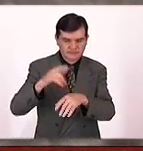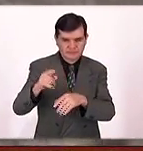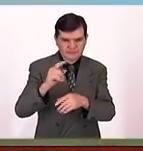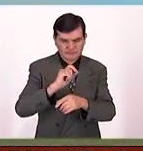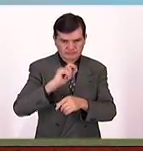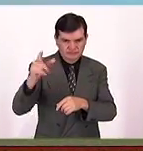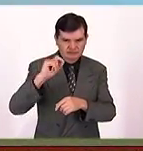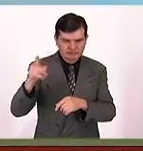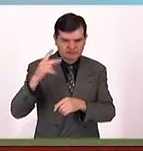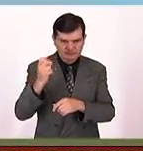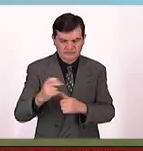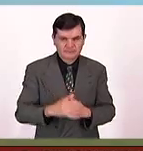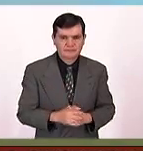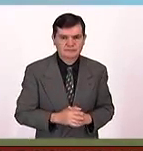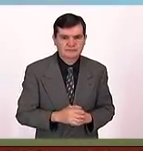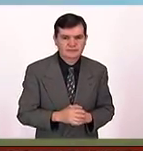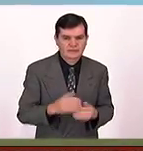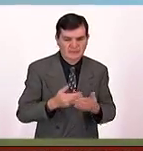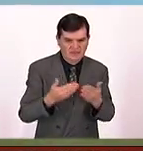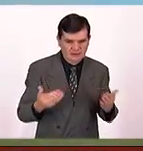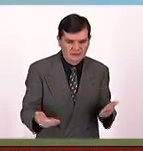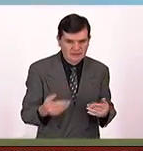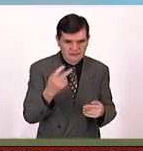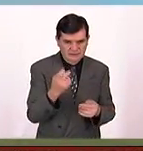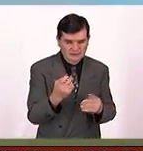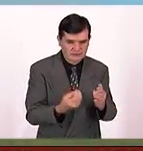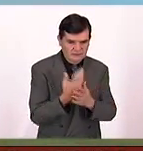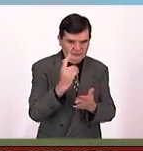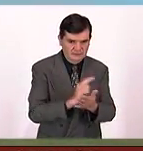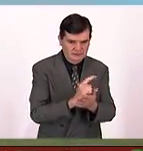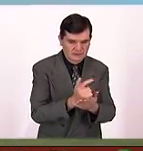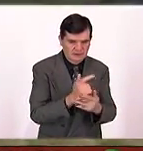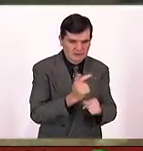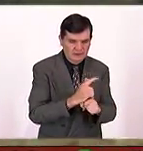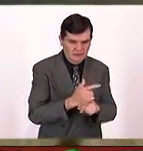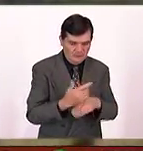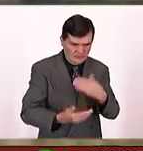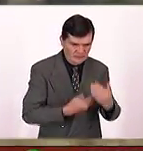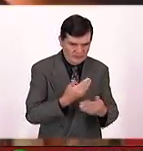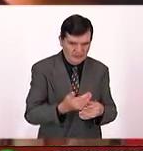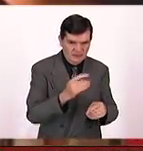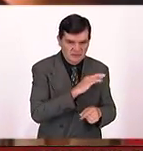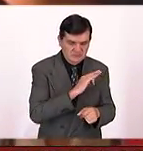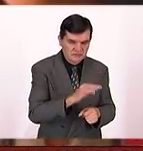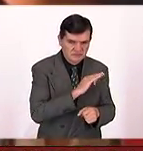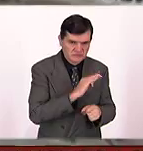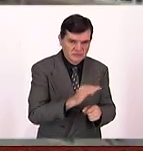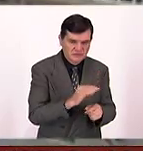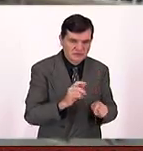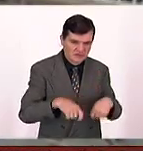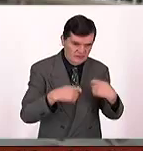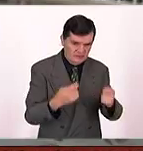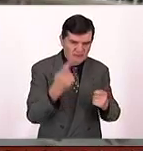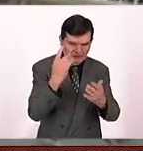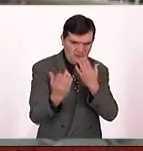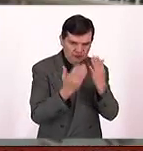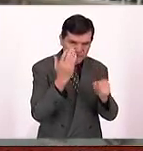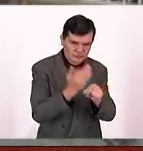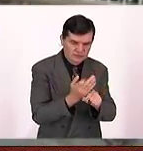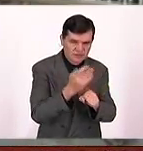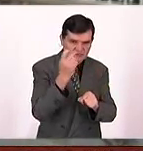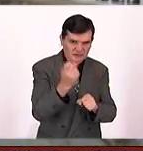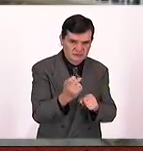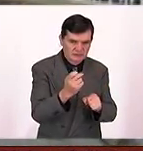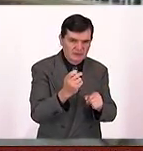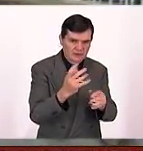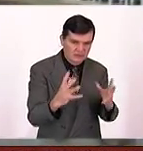un profesional en esta disciplina. Ahora esta nueva licenciatura pues ofrece la posibilidad a los estudiantes